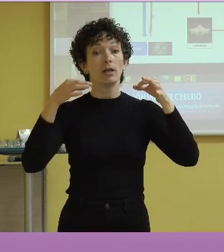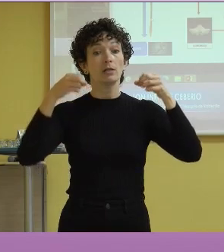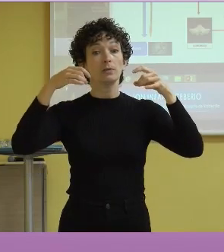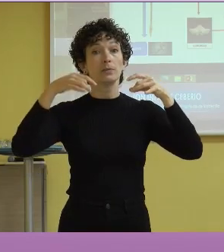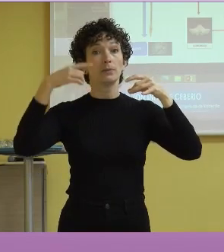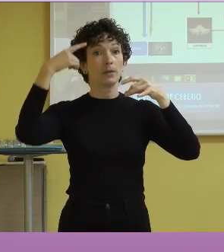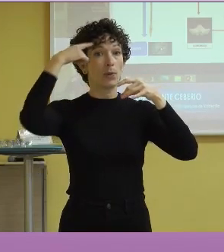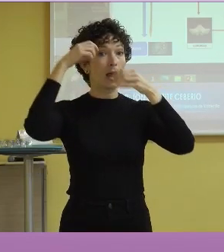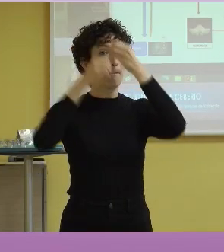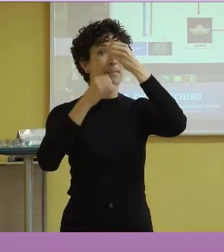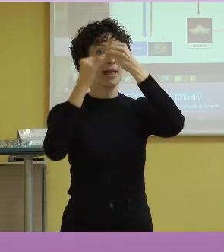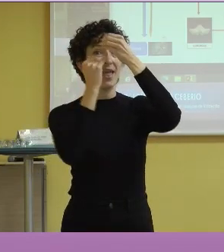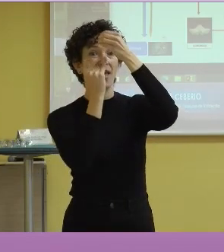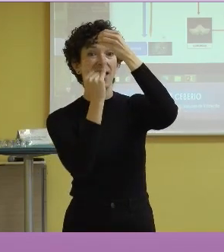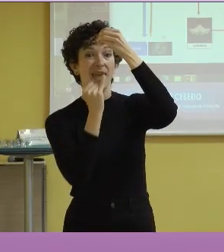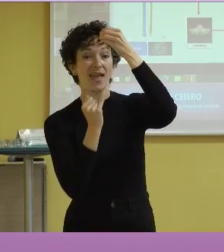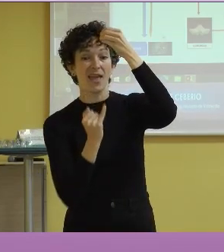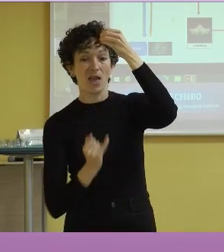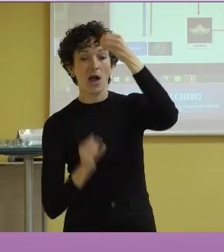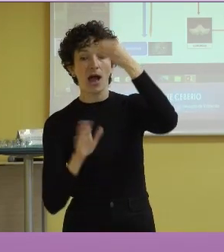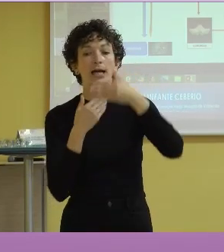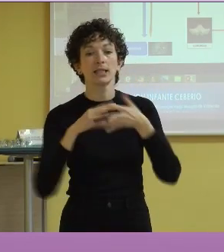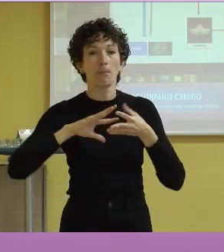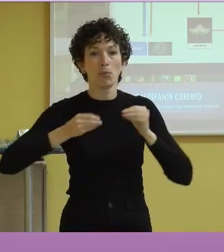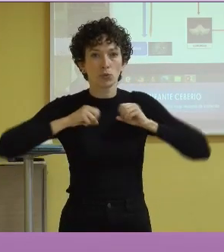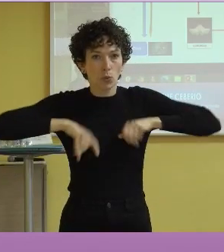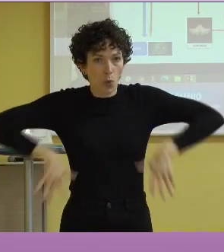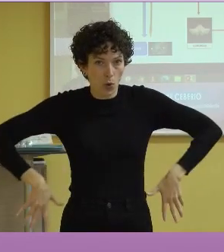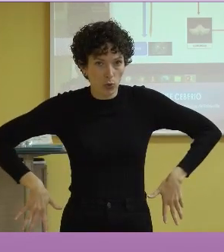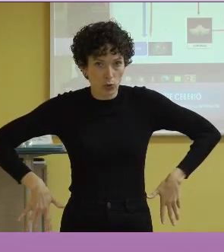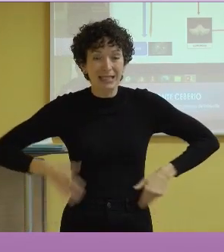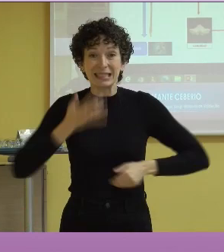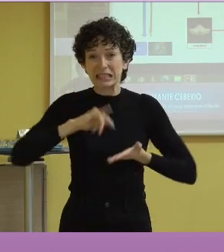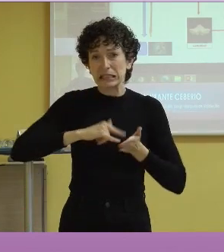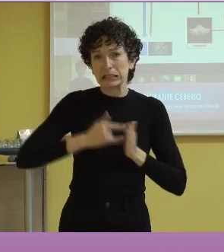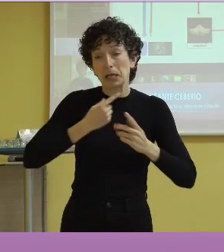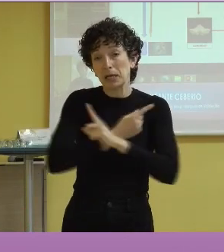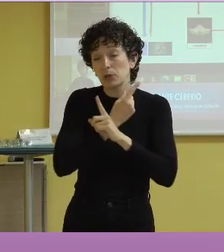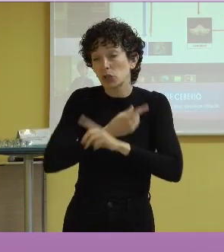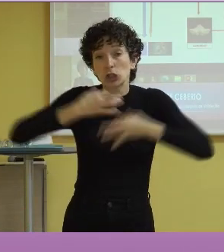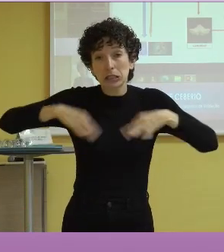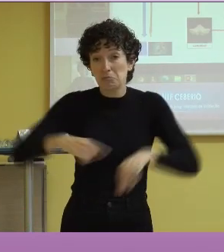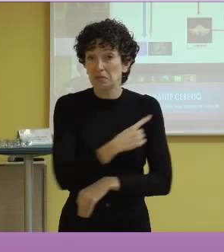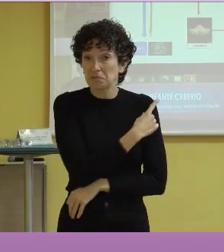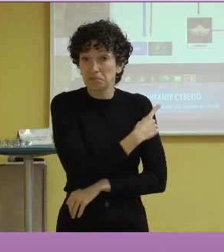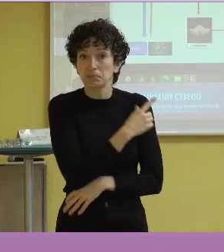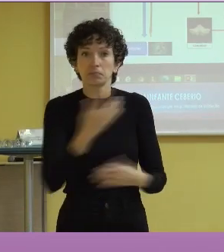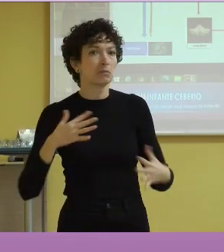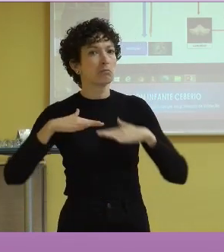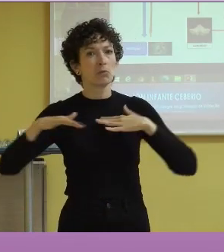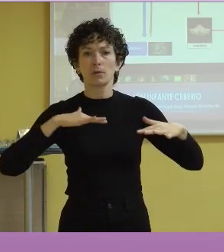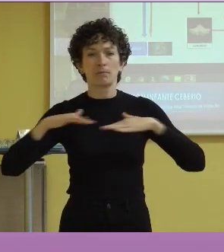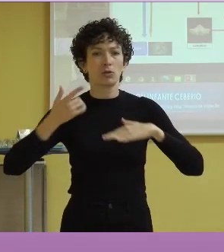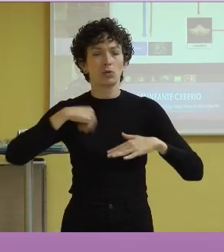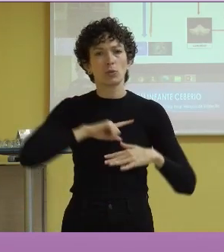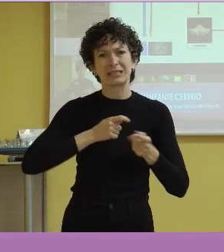médula espinal hasta los músculos. ¿Vale? Si nuestro sistema nervioso fuera tan simple como esto, nuestros movimientos serían